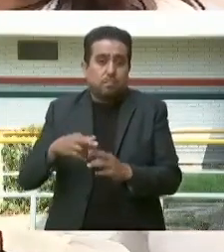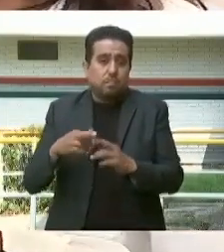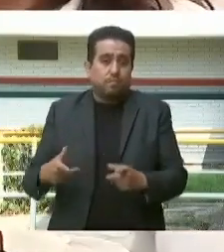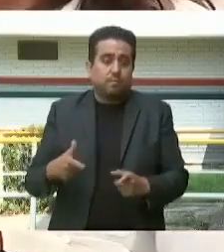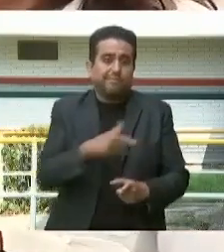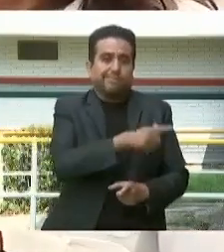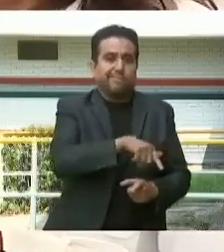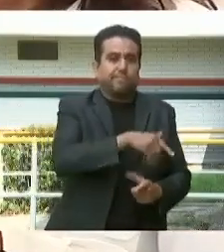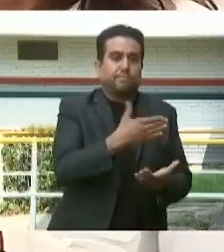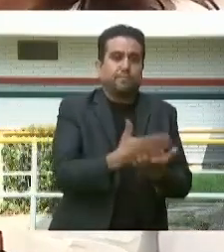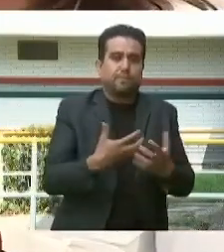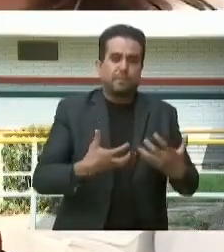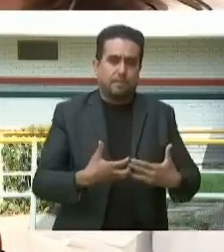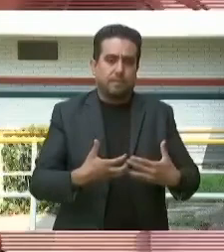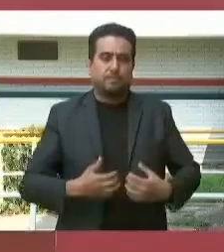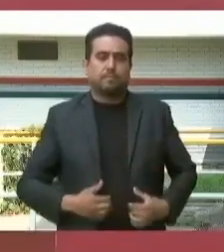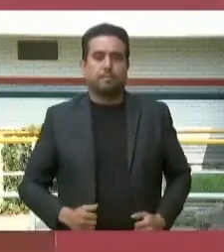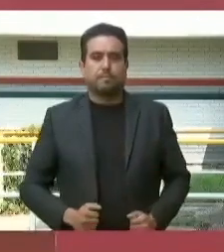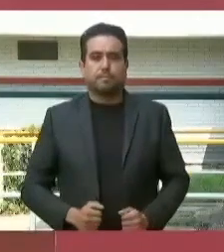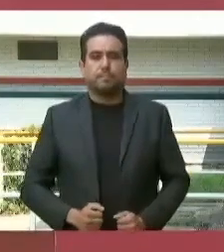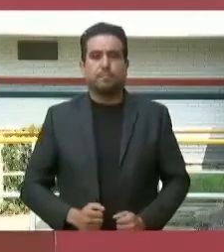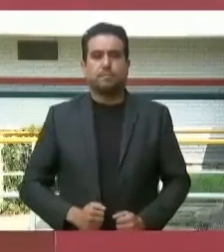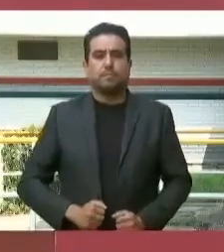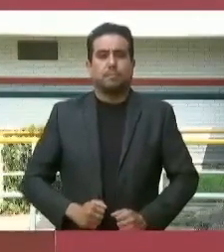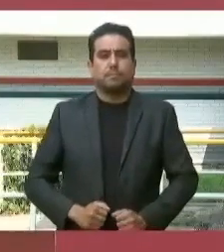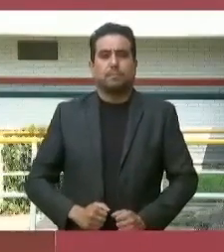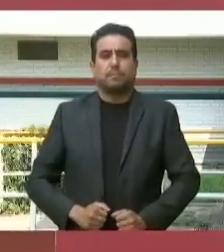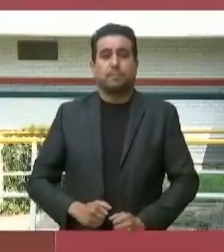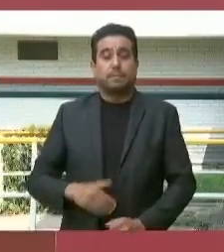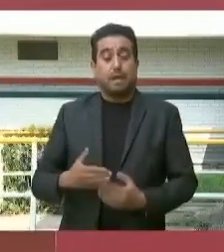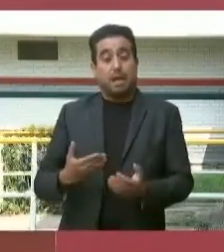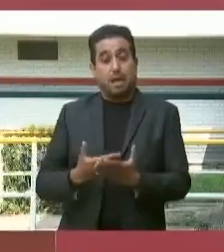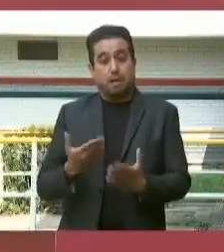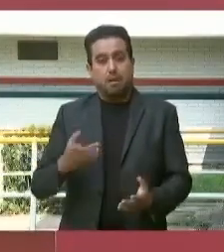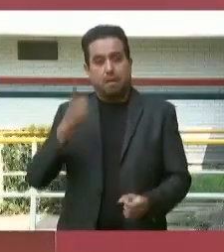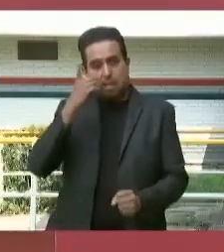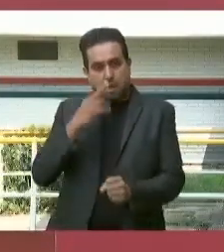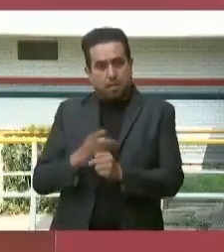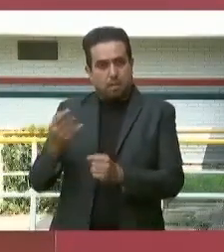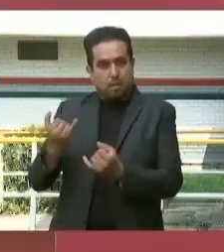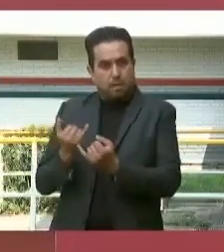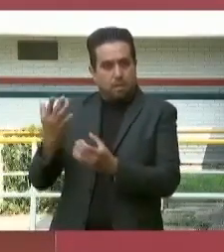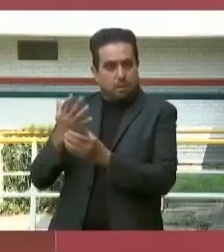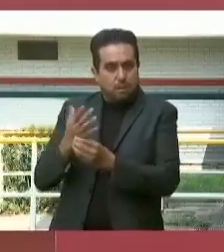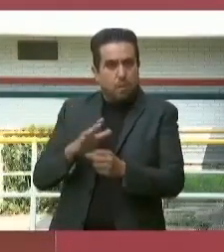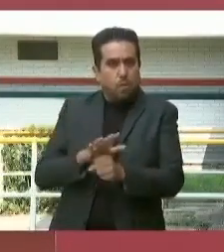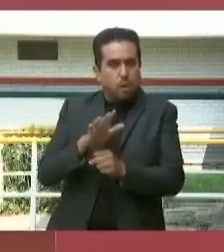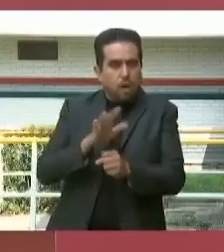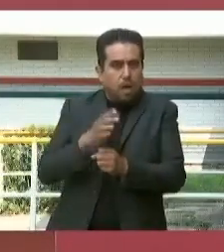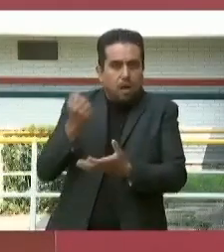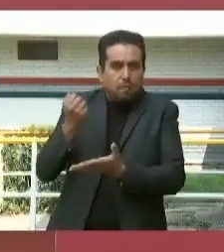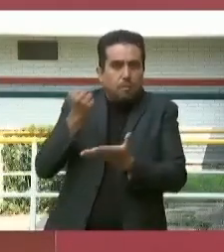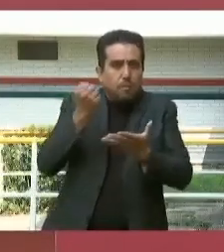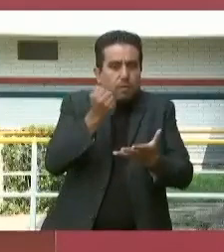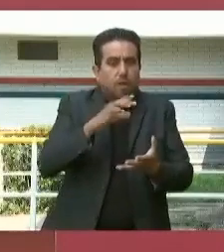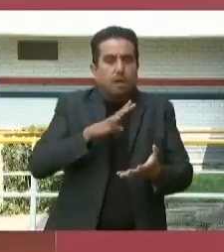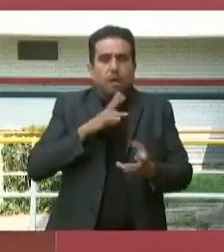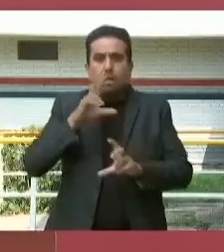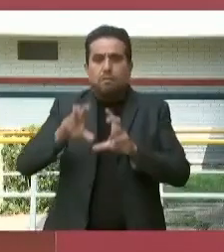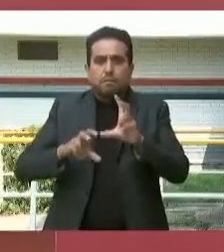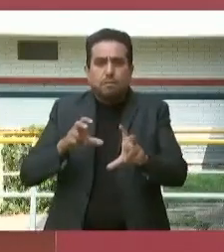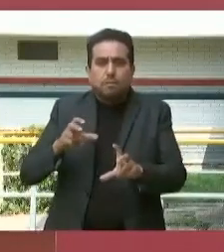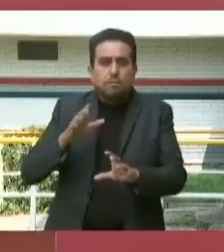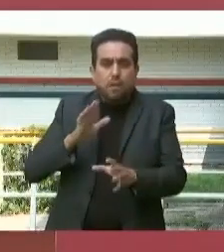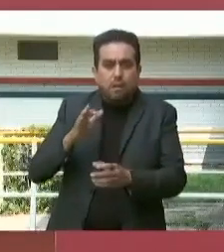siguiente como ya lo informó el señor director cuál es el techo presupuestal cuál es el que se ha